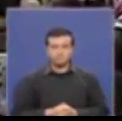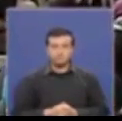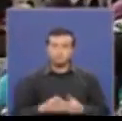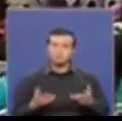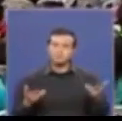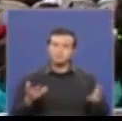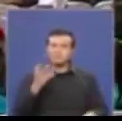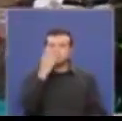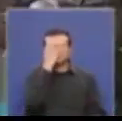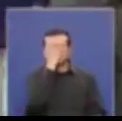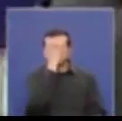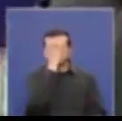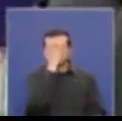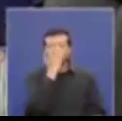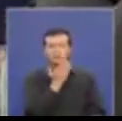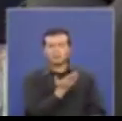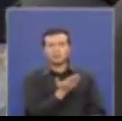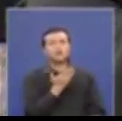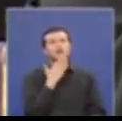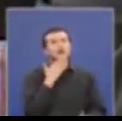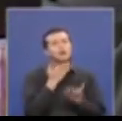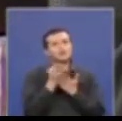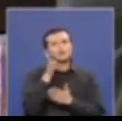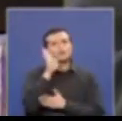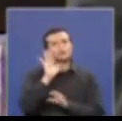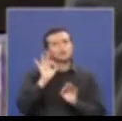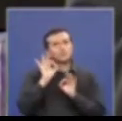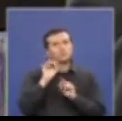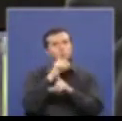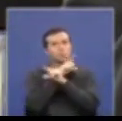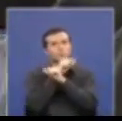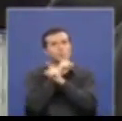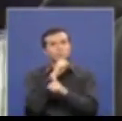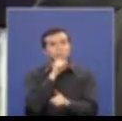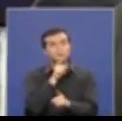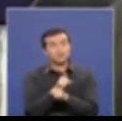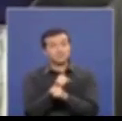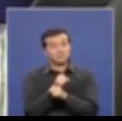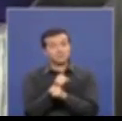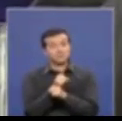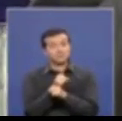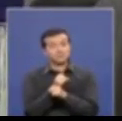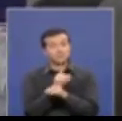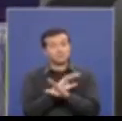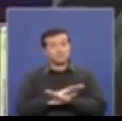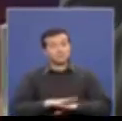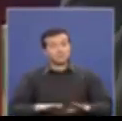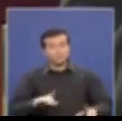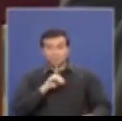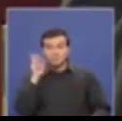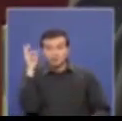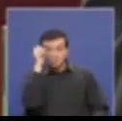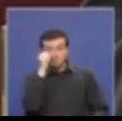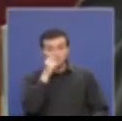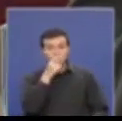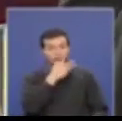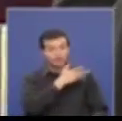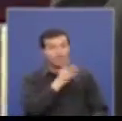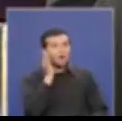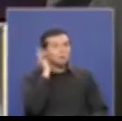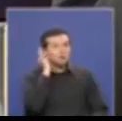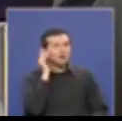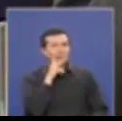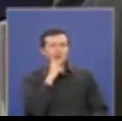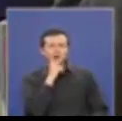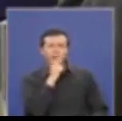¡Qué cinismo, ¿no? Gracias a Dios, como puse en el Twitter, lo que Natura no da, Salamanca no otorga. Ustedes ven que es falsa esa mujer,